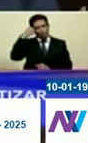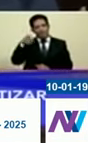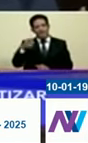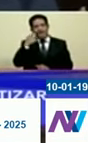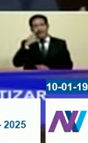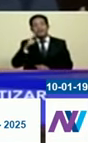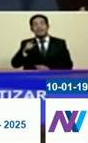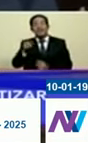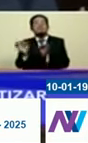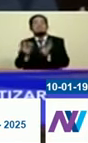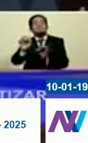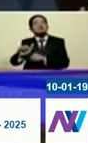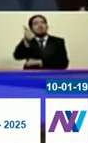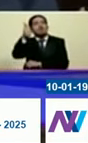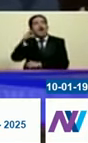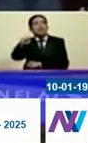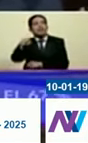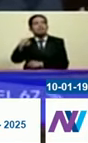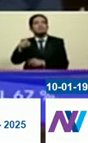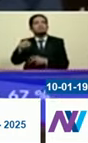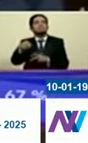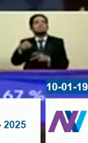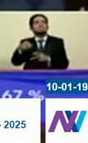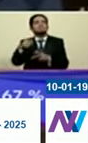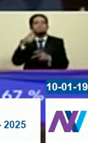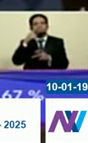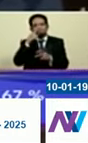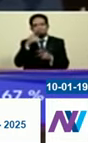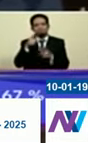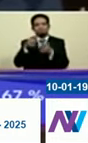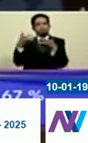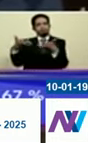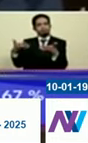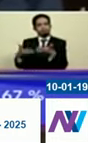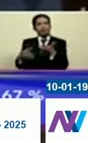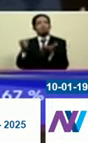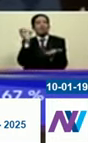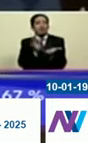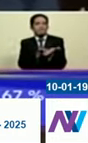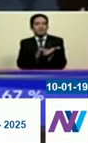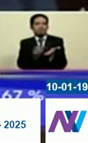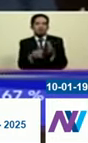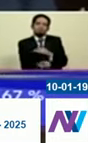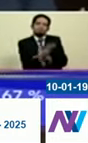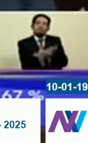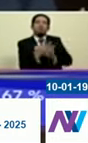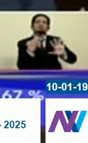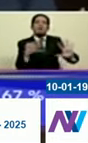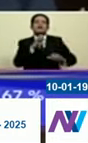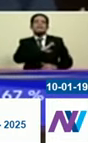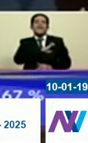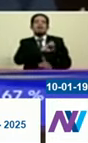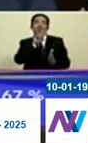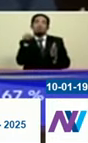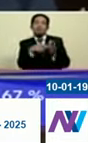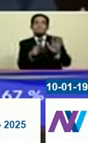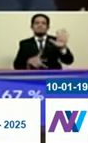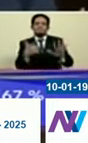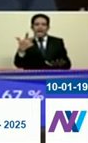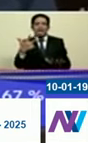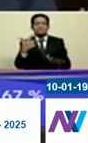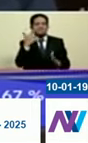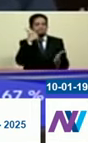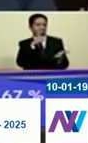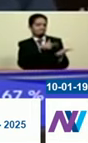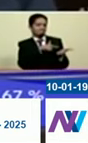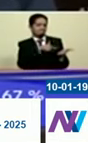sala constitucional, mediante sentencia número 2 del 9 de enero del 2013, interpretó el contenido